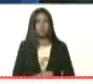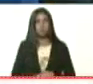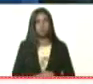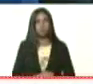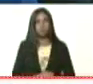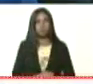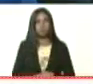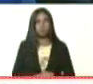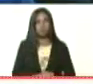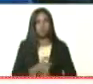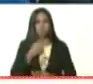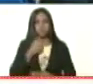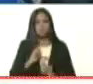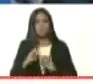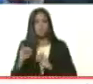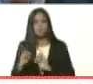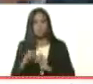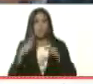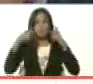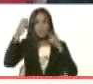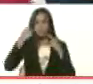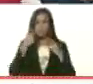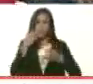que decía nuestro comandante Chávez,